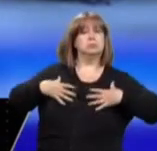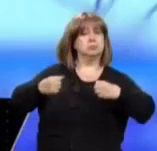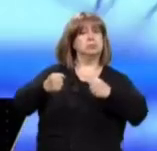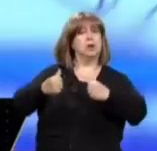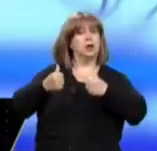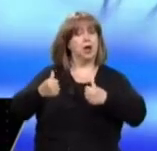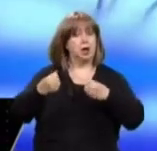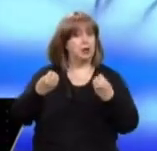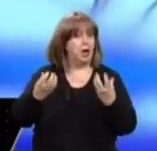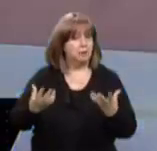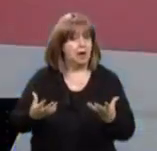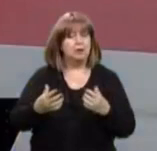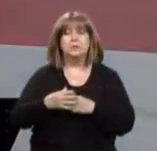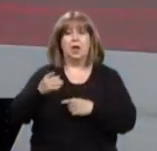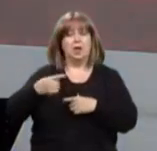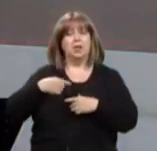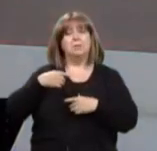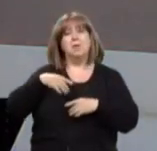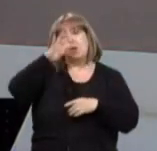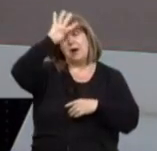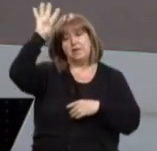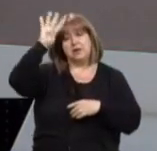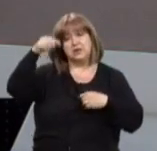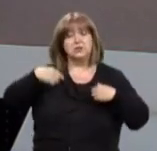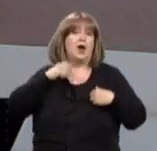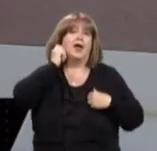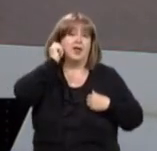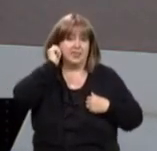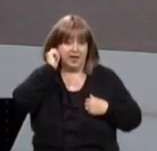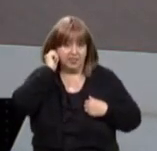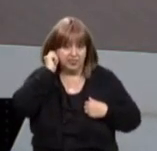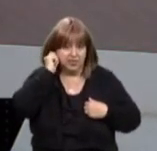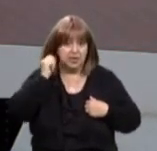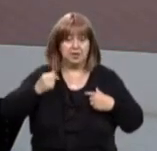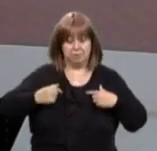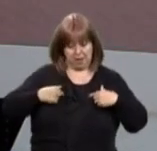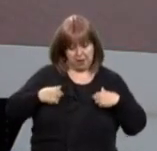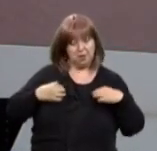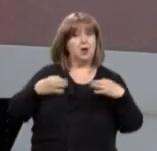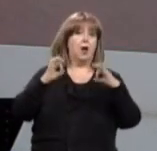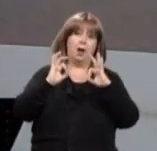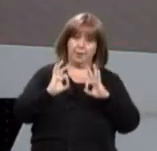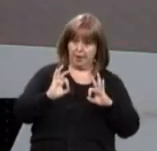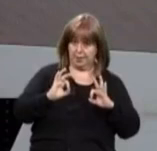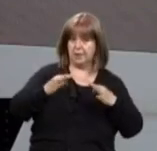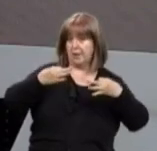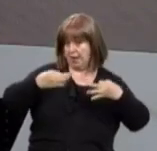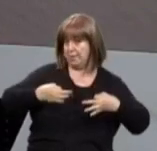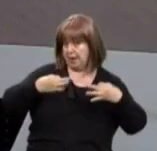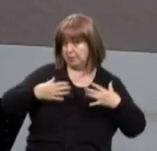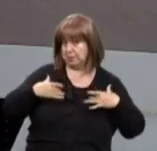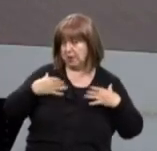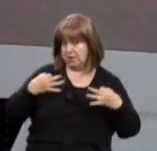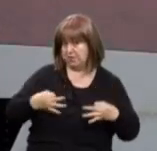que trae la edad y demás. ¿Qué tiene el Papa concretamente? ¿Se sabe qué tiene? No sé si lo han dicho específicamente qué. Siempre es como que